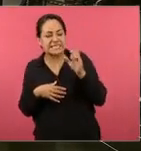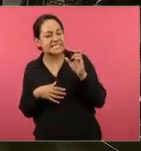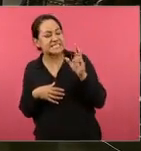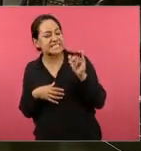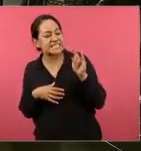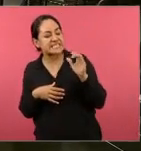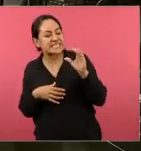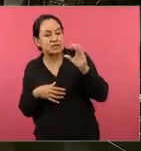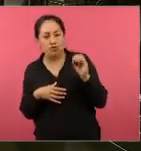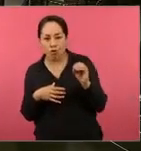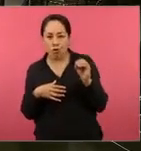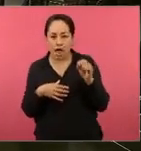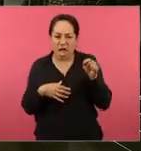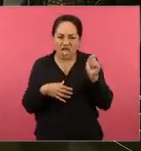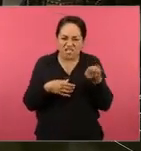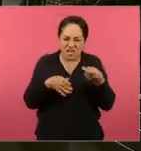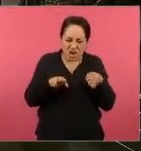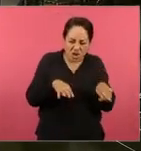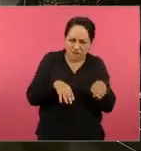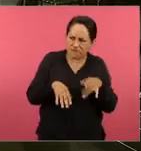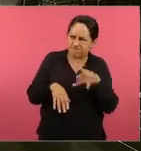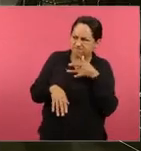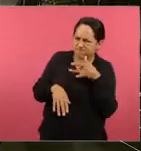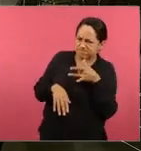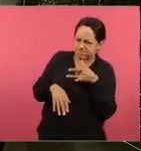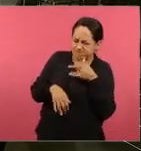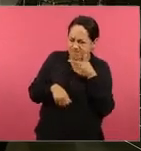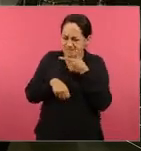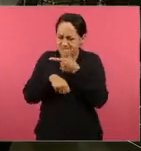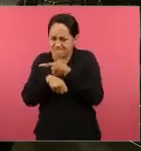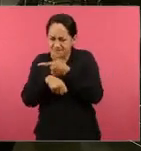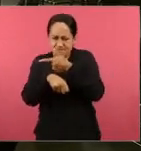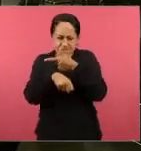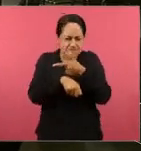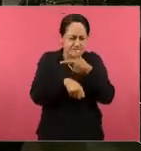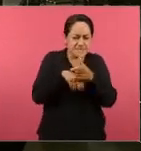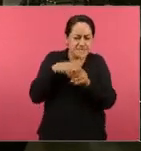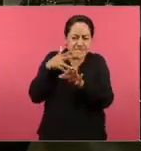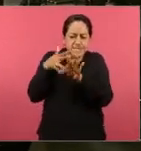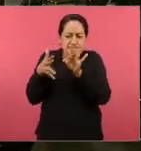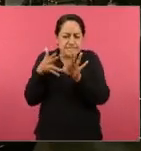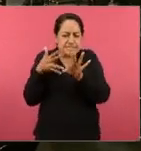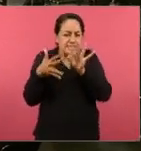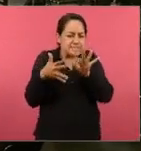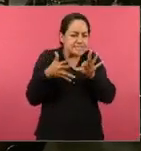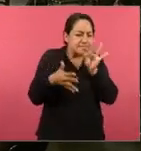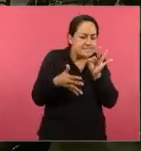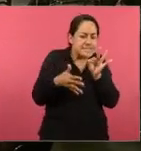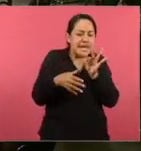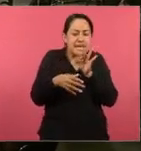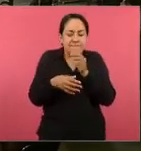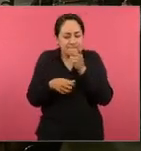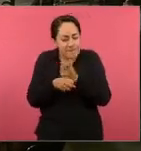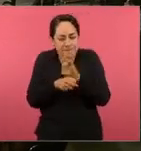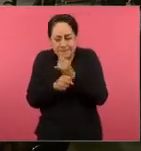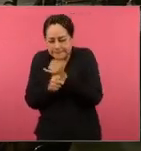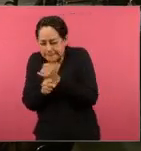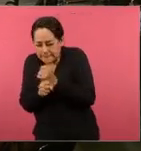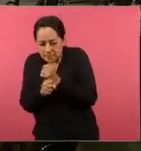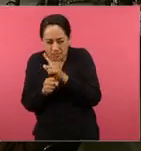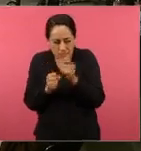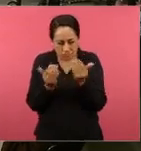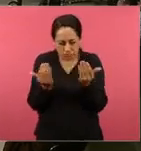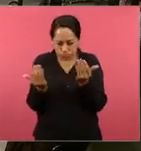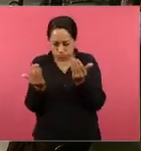programa, que tuvo momentos de investigación, de contrastación,